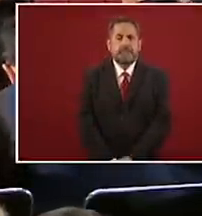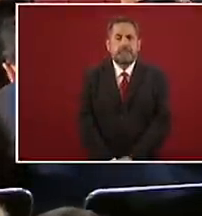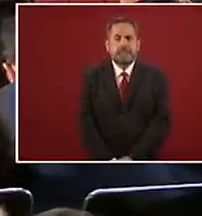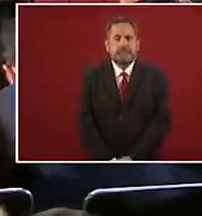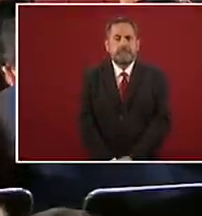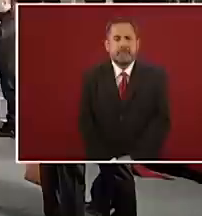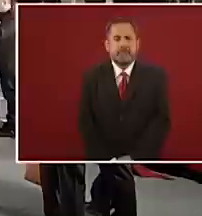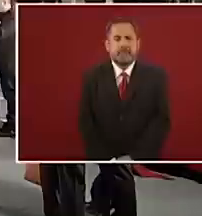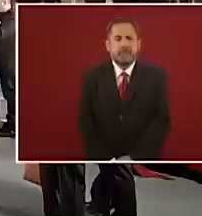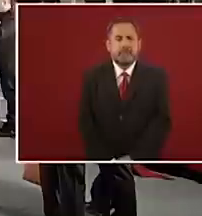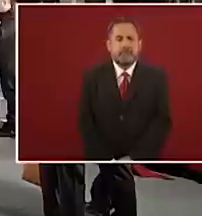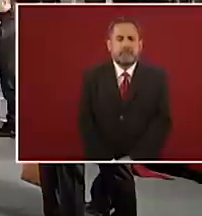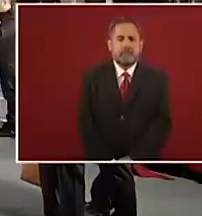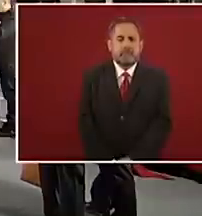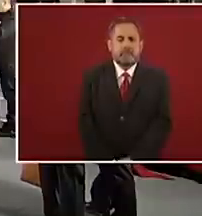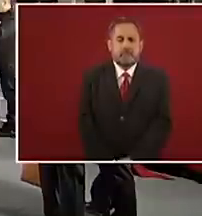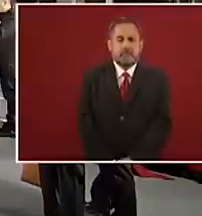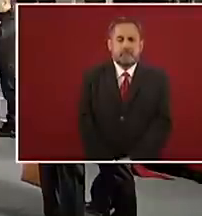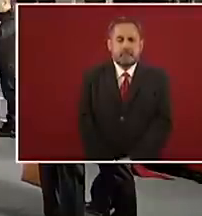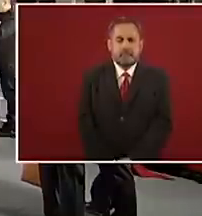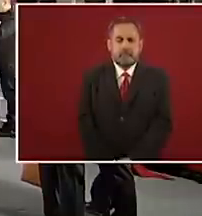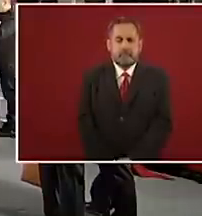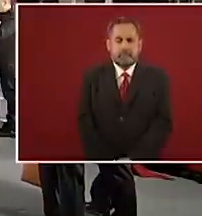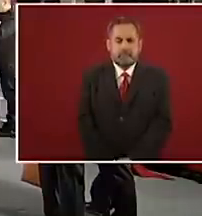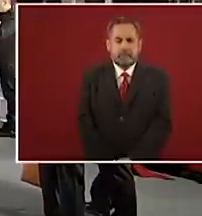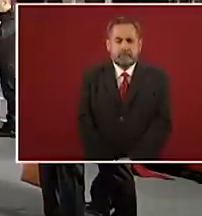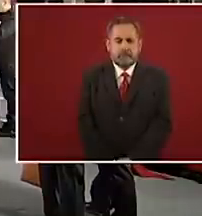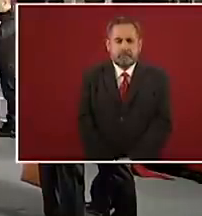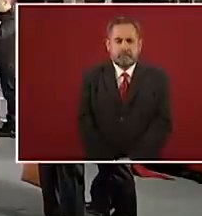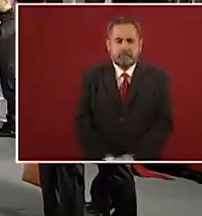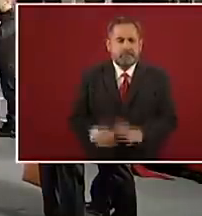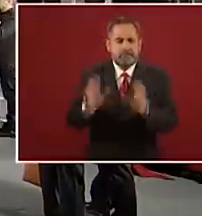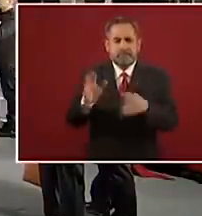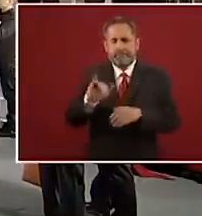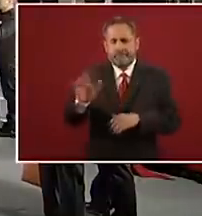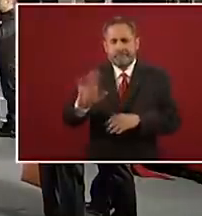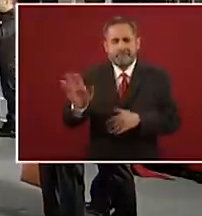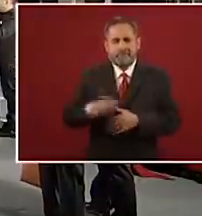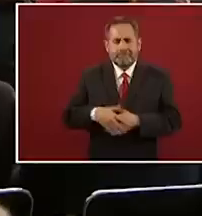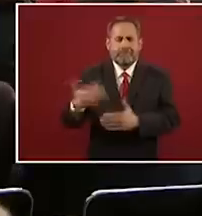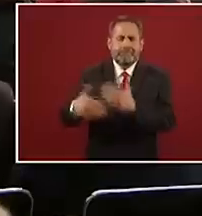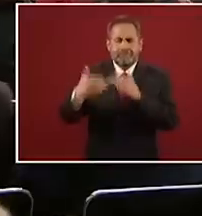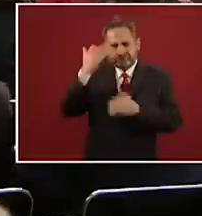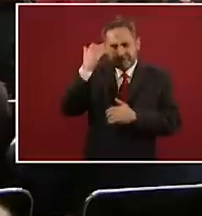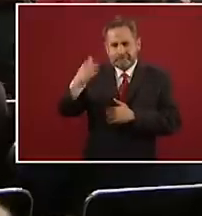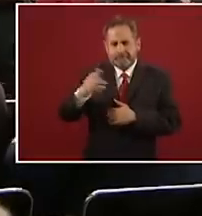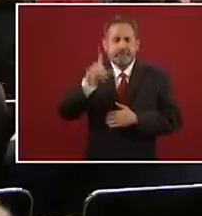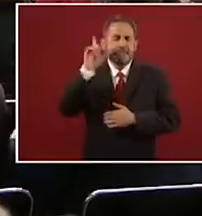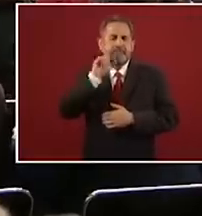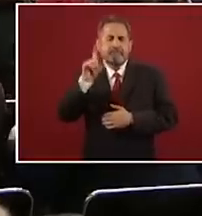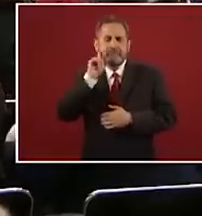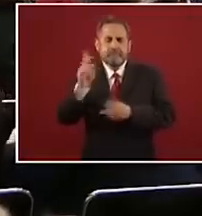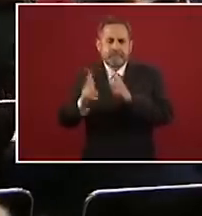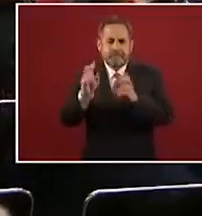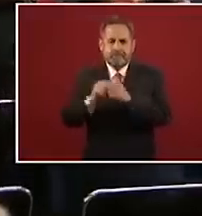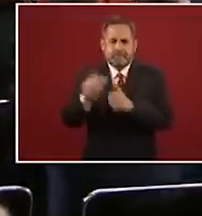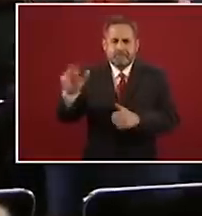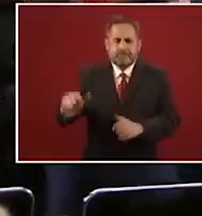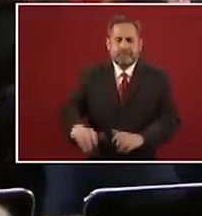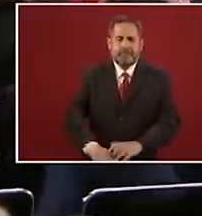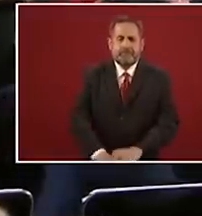Consejo General del INE? ¿Ya va a empezar ese proceso? Ah, sí, pero todavía no, falta tiempo. Mañana hablamos.